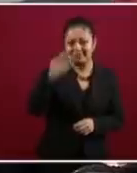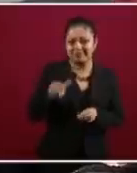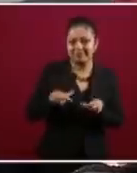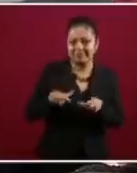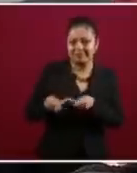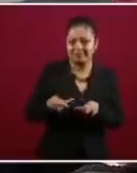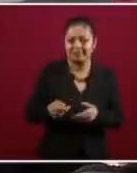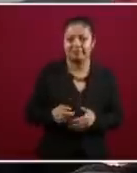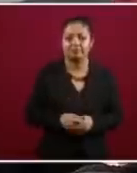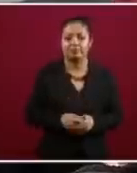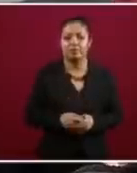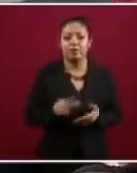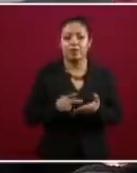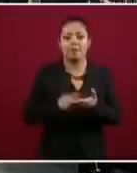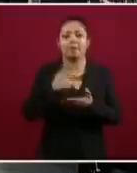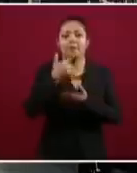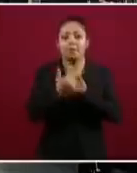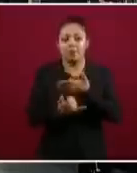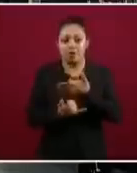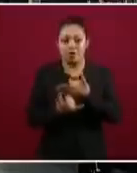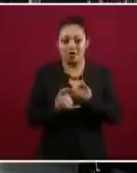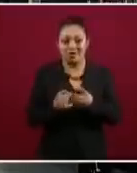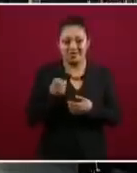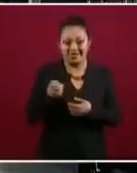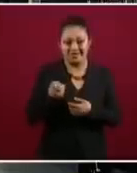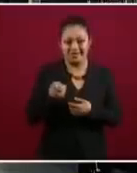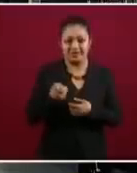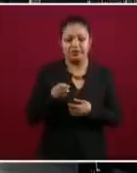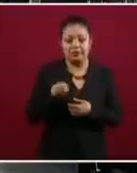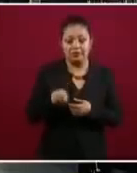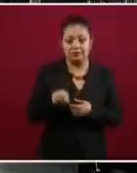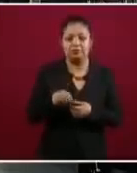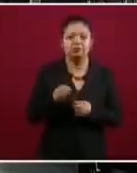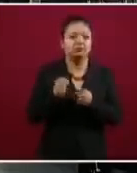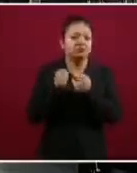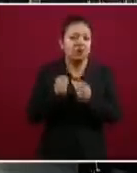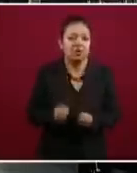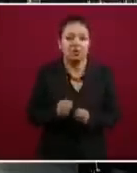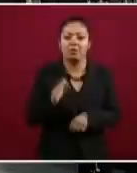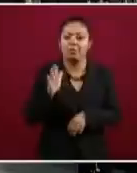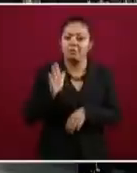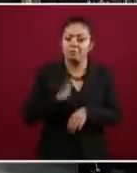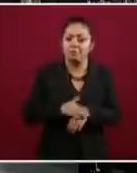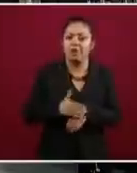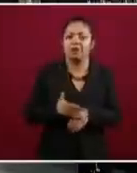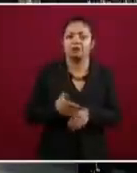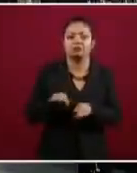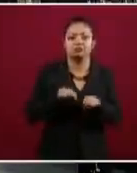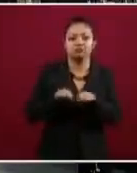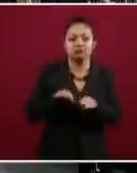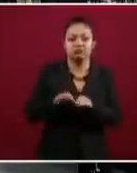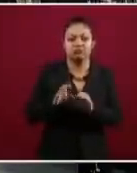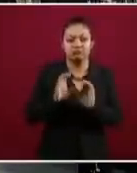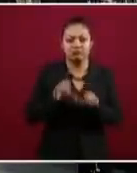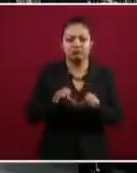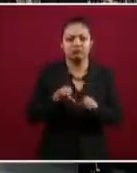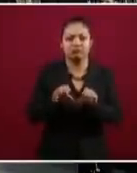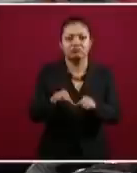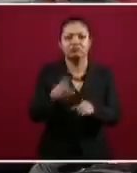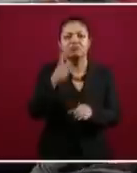El proyecto va a generar muchos empleos en la construcción